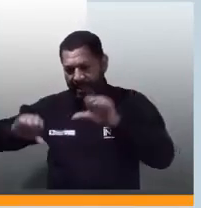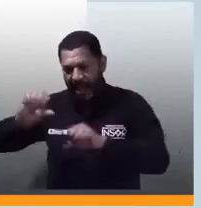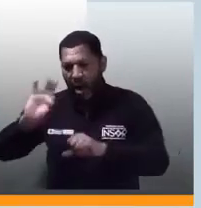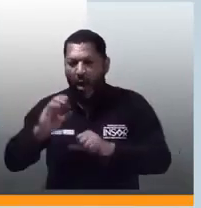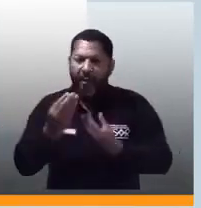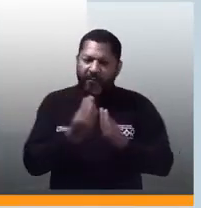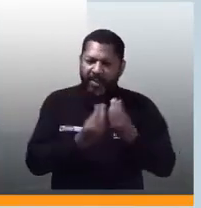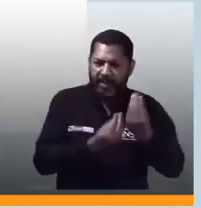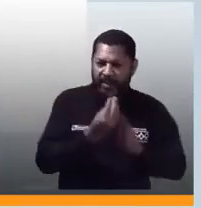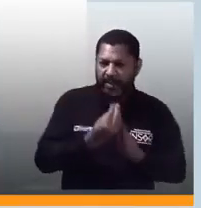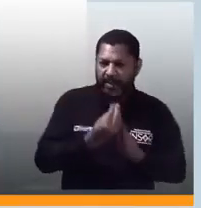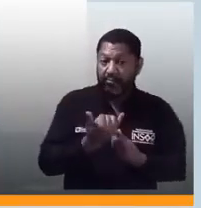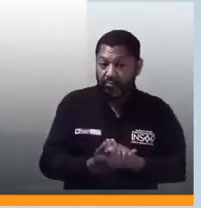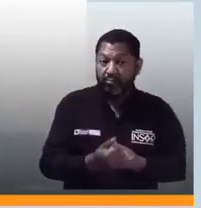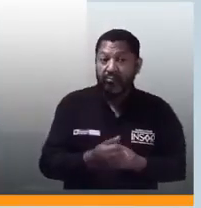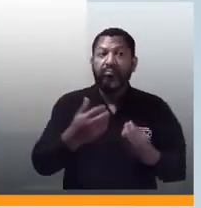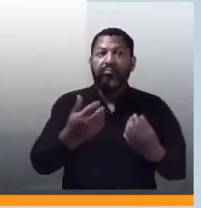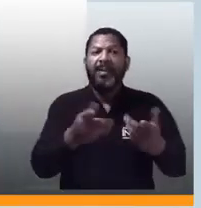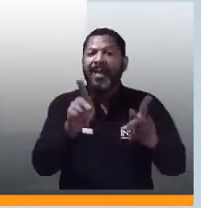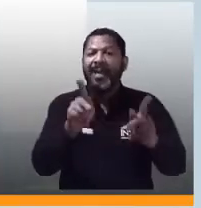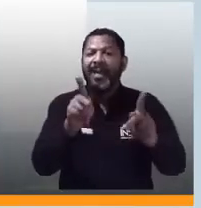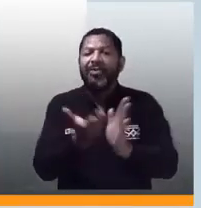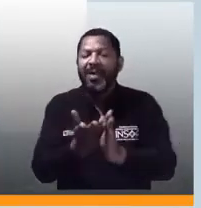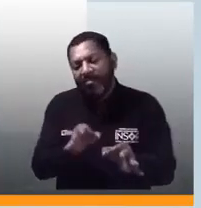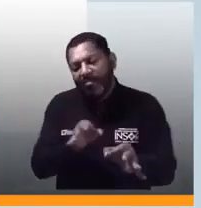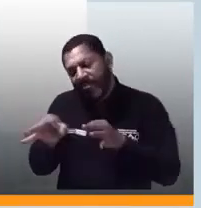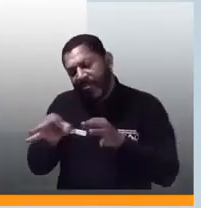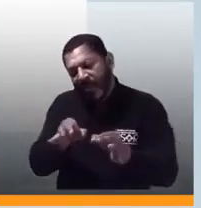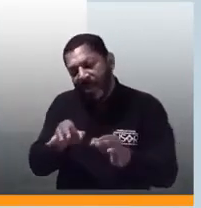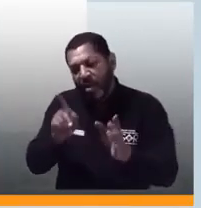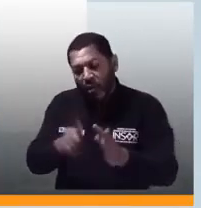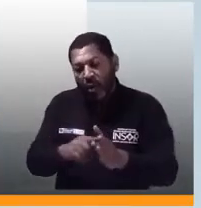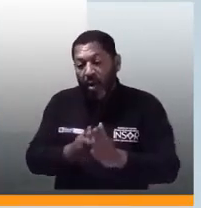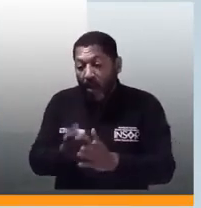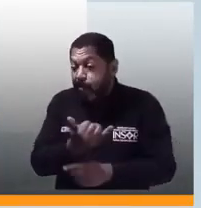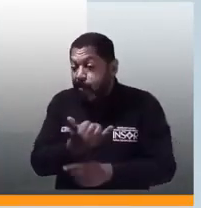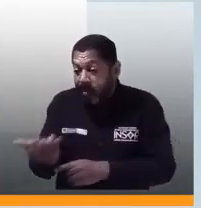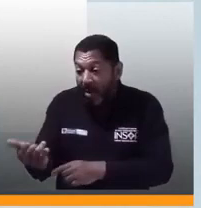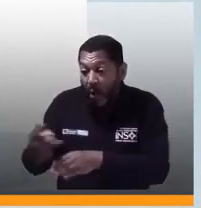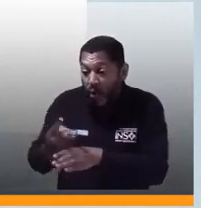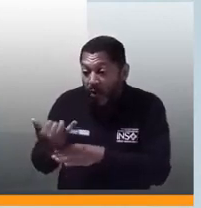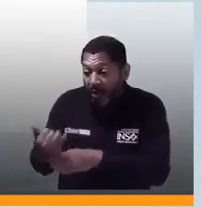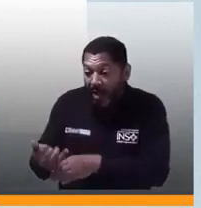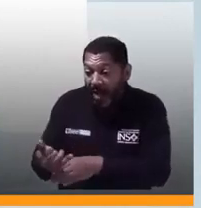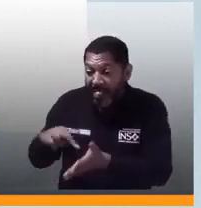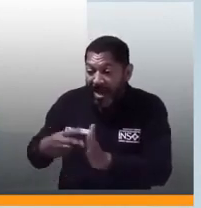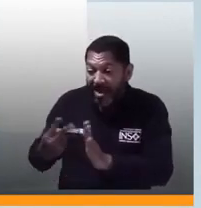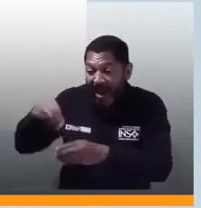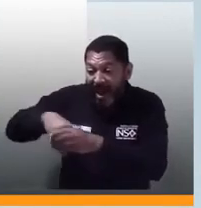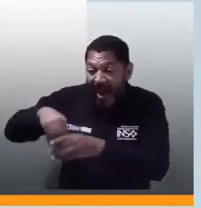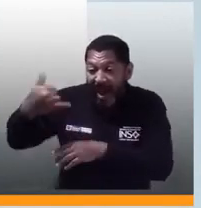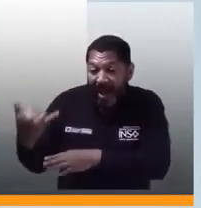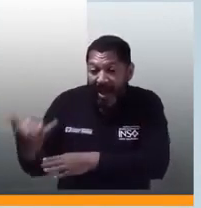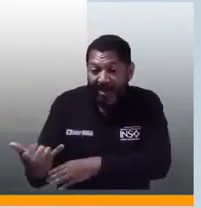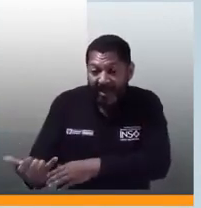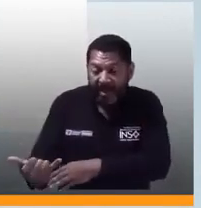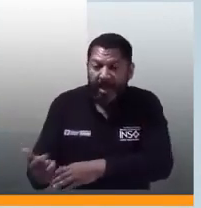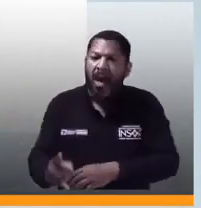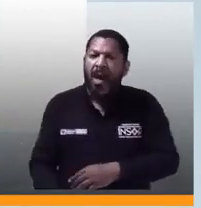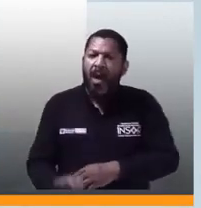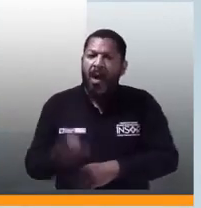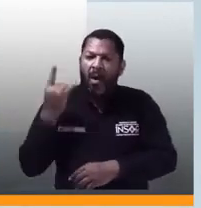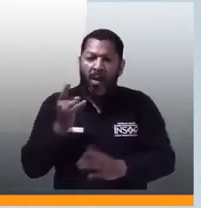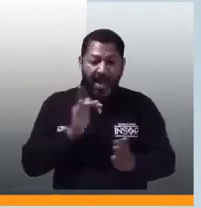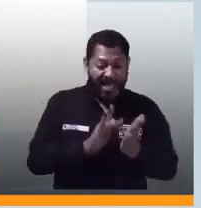que pues, dan indicaciones a los estudiantes y siguen utilizando tecnologías analógicas, ya que los resultados lo manden pues, a través de